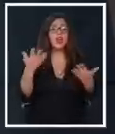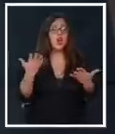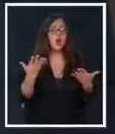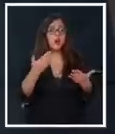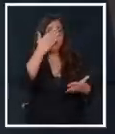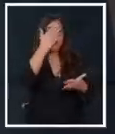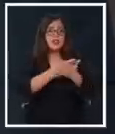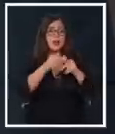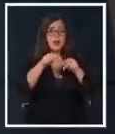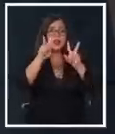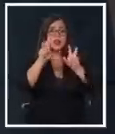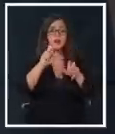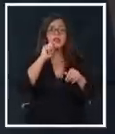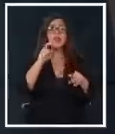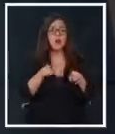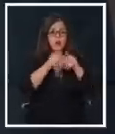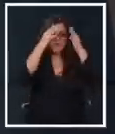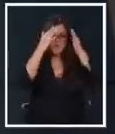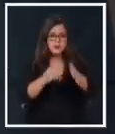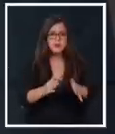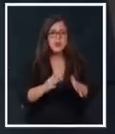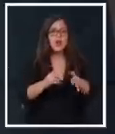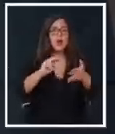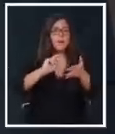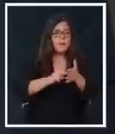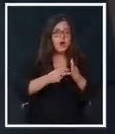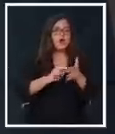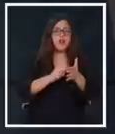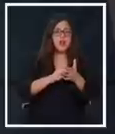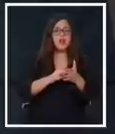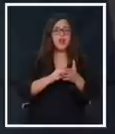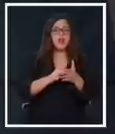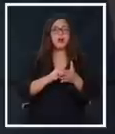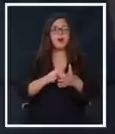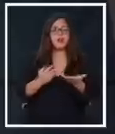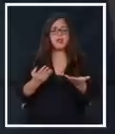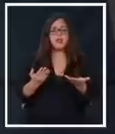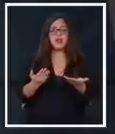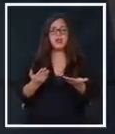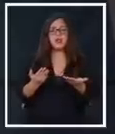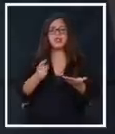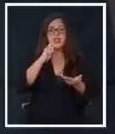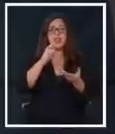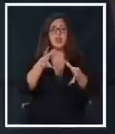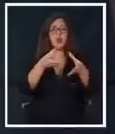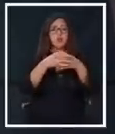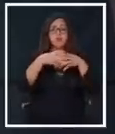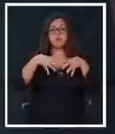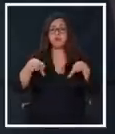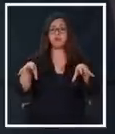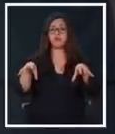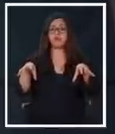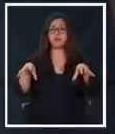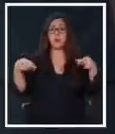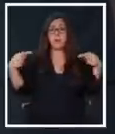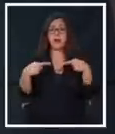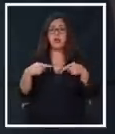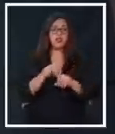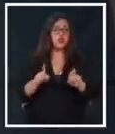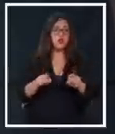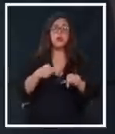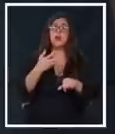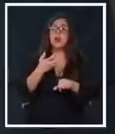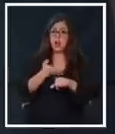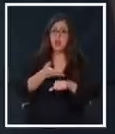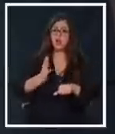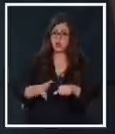aportamos yo creo que no vale la pena centrarse en polémicas semánticas que finalmente nos terminan dividendo más el problema llámelo como le llame sigue